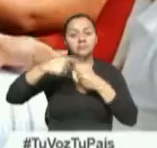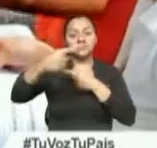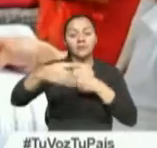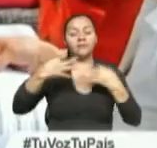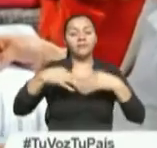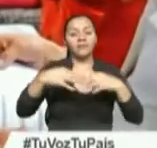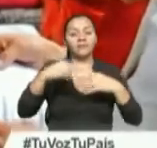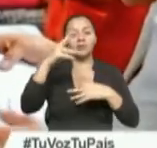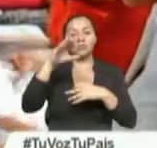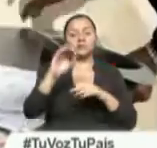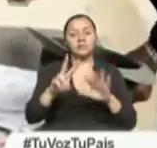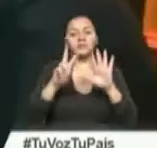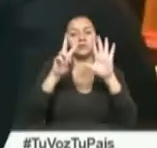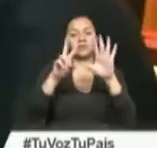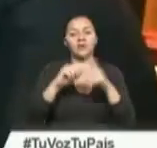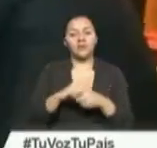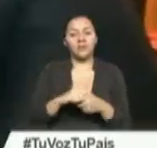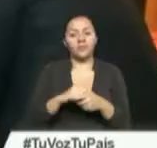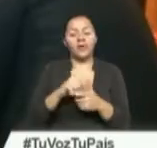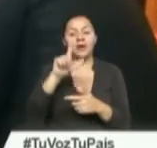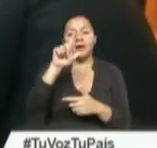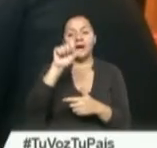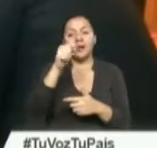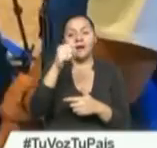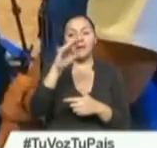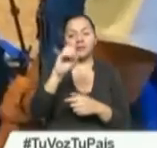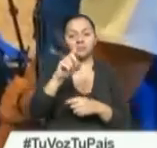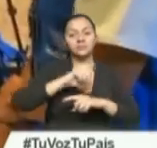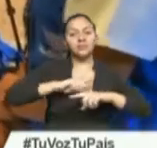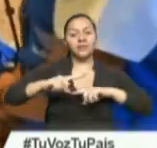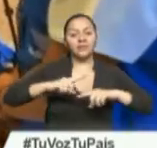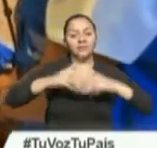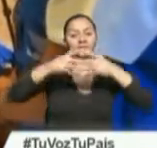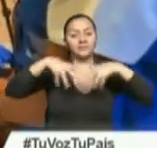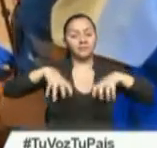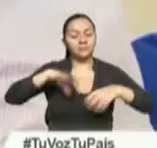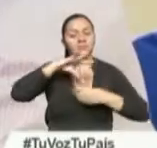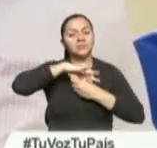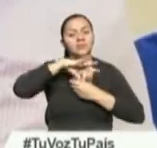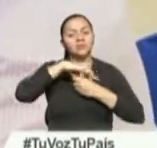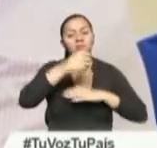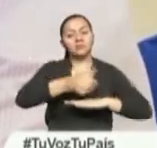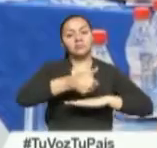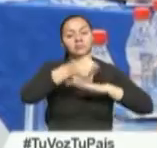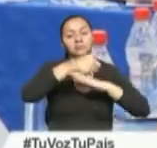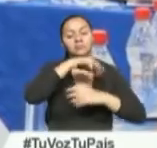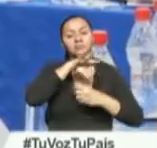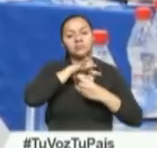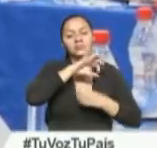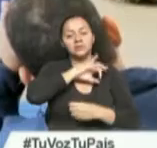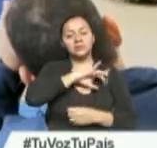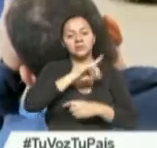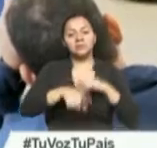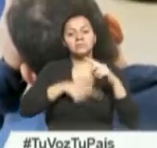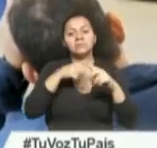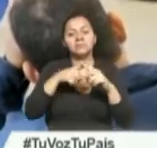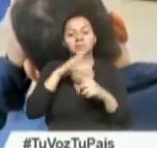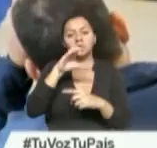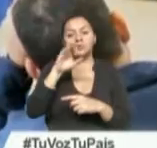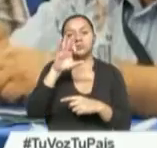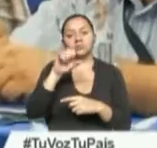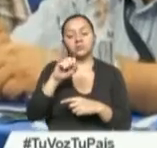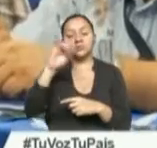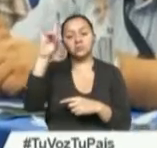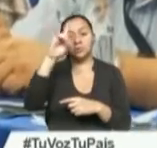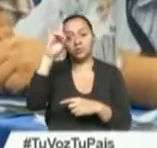generales 2017. Arturo Lagos, jefe de división electoral del Tribunal Calificador de Elecciones de Chile, y Antonio Costas de